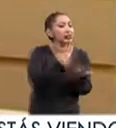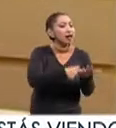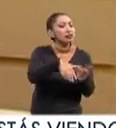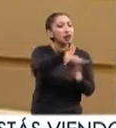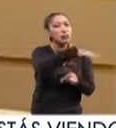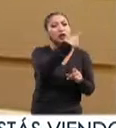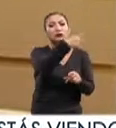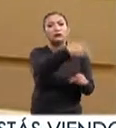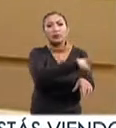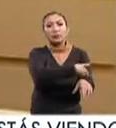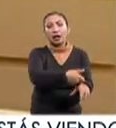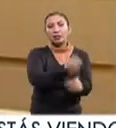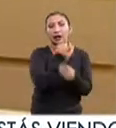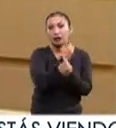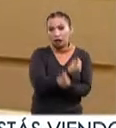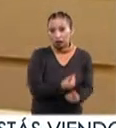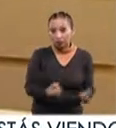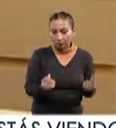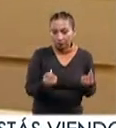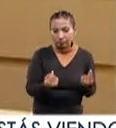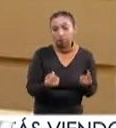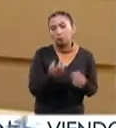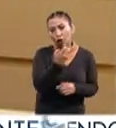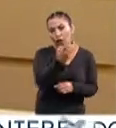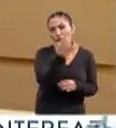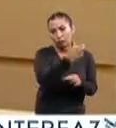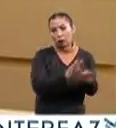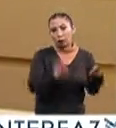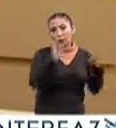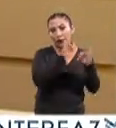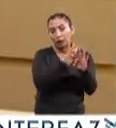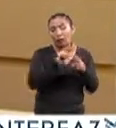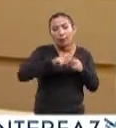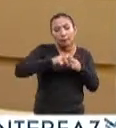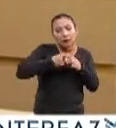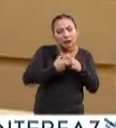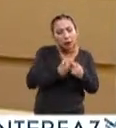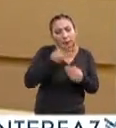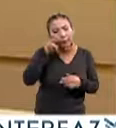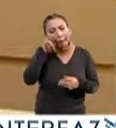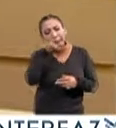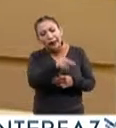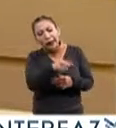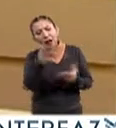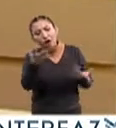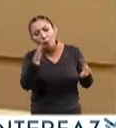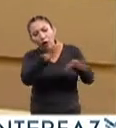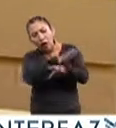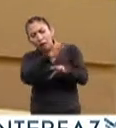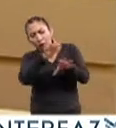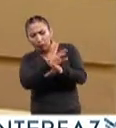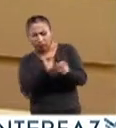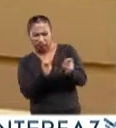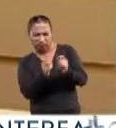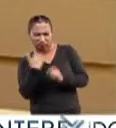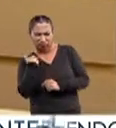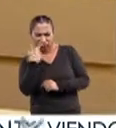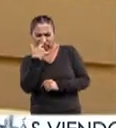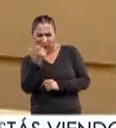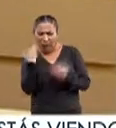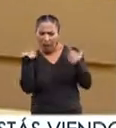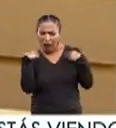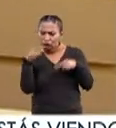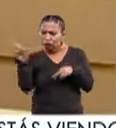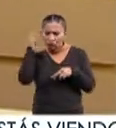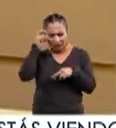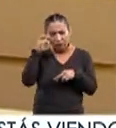en el ambiente familiar del niño, ¿no? Por eso es muy importante cuando empezamos a ver ciertos cambios que los maestros o